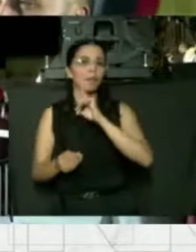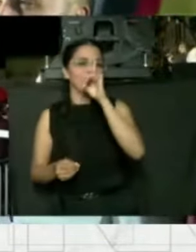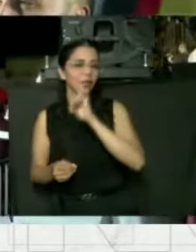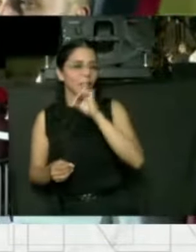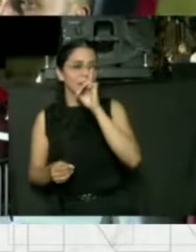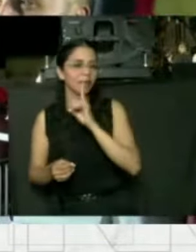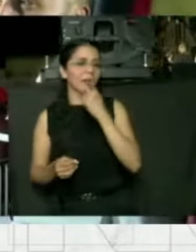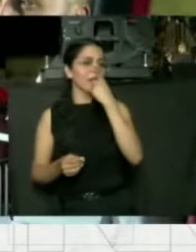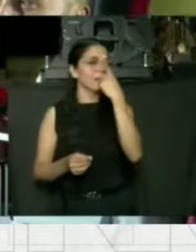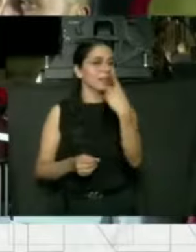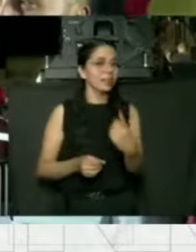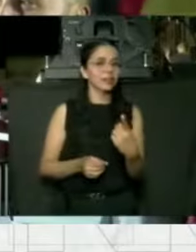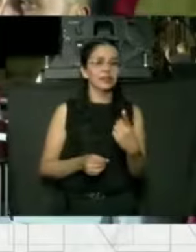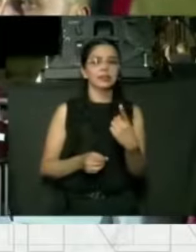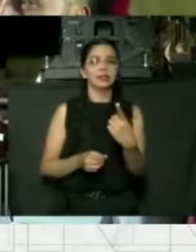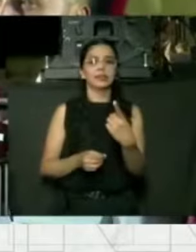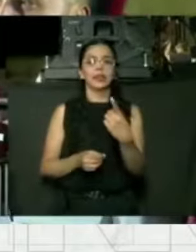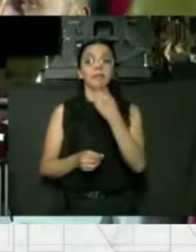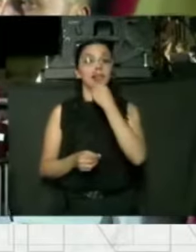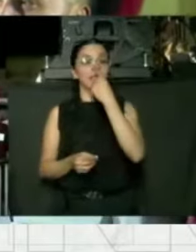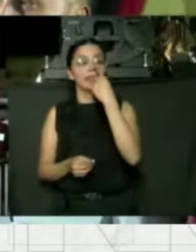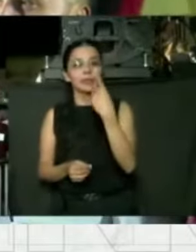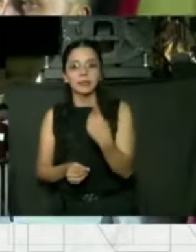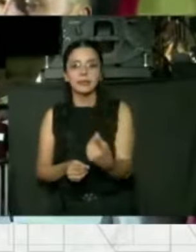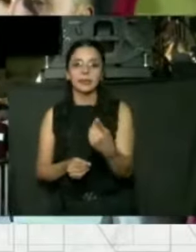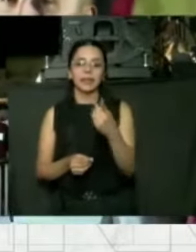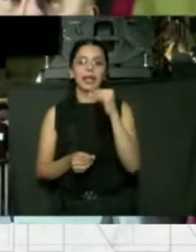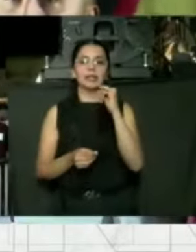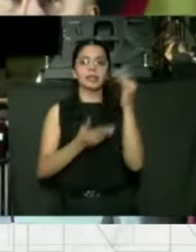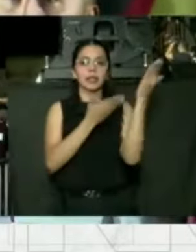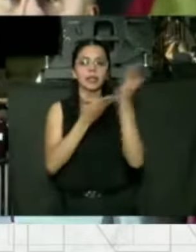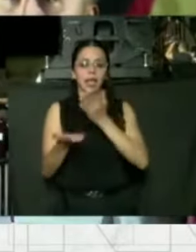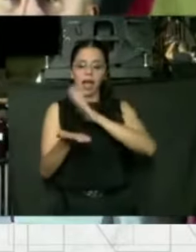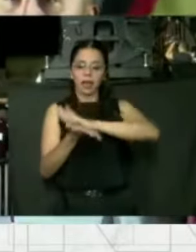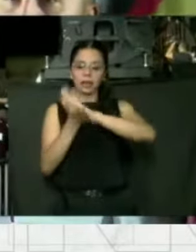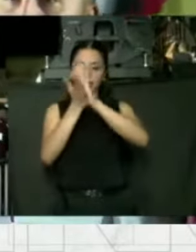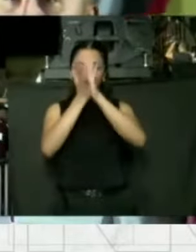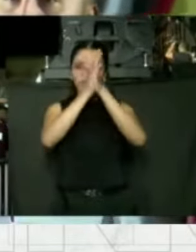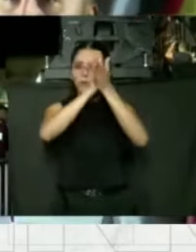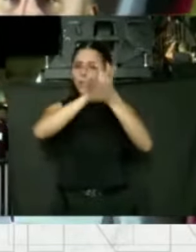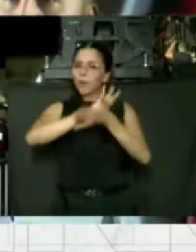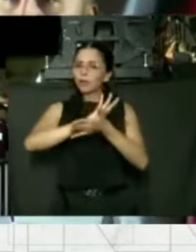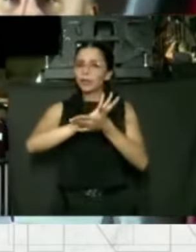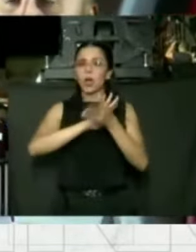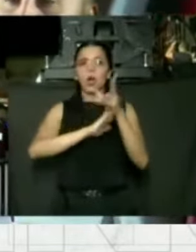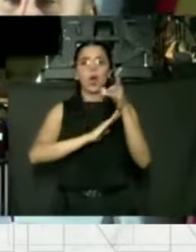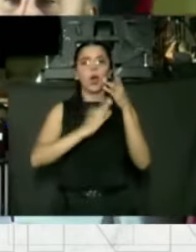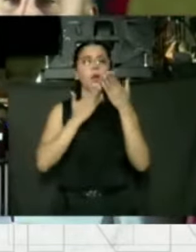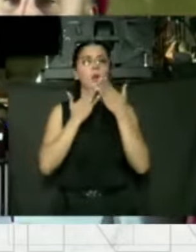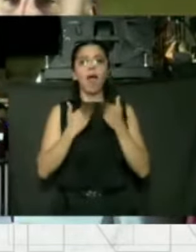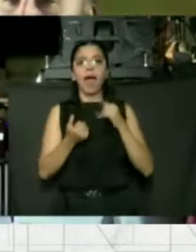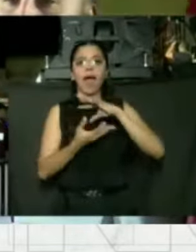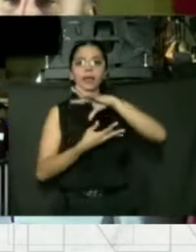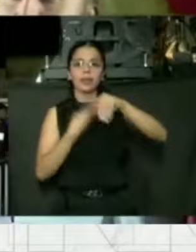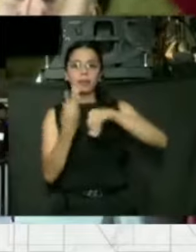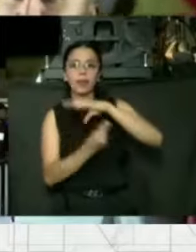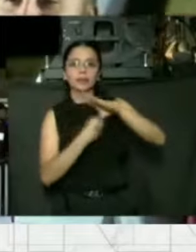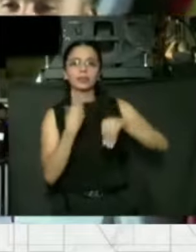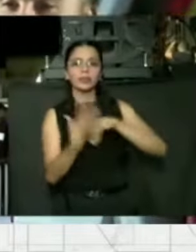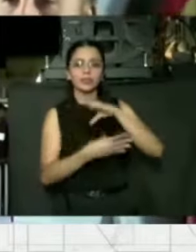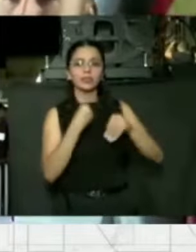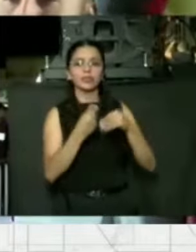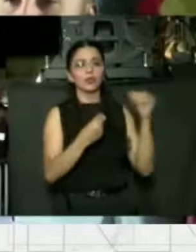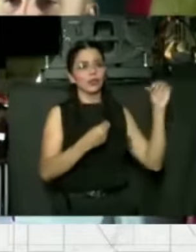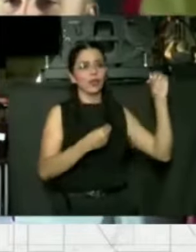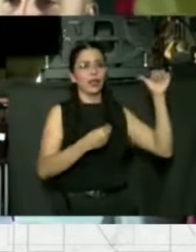se dedican a decir. Decían que si llegaba la transformación, no iba a llegar inversión extranjera directa. Pues